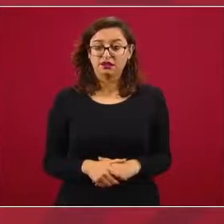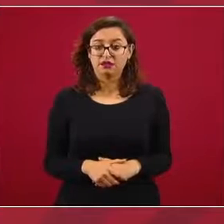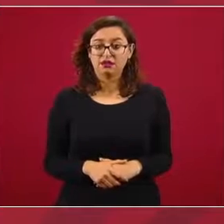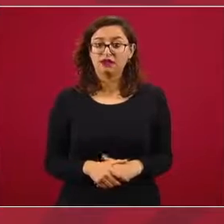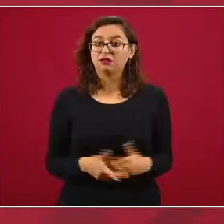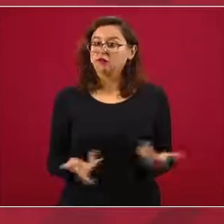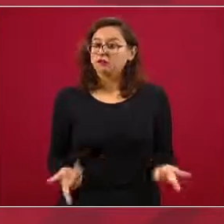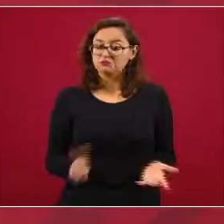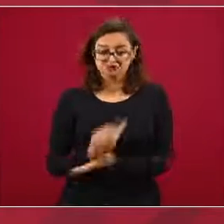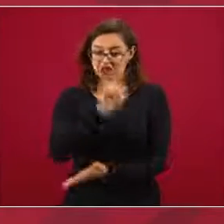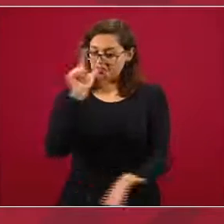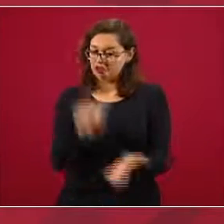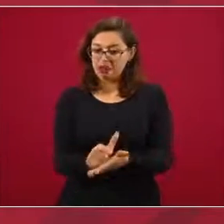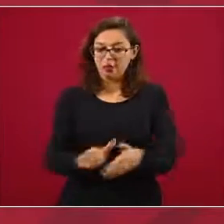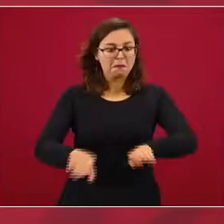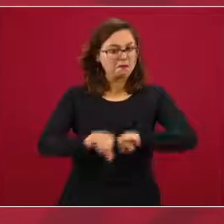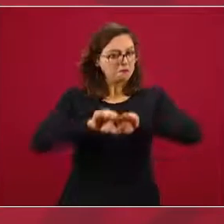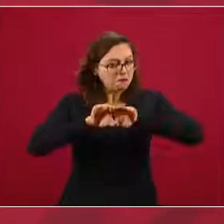aplicar por parejo